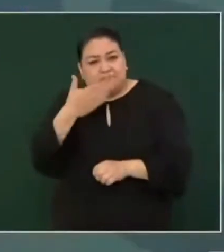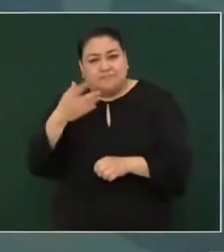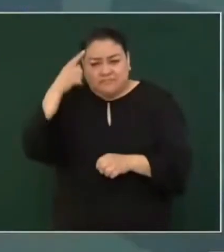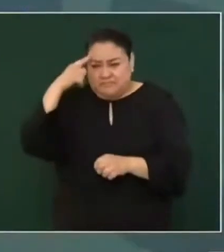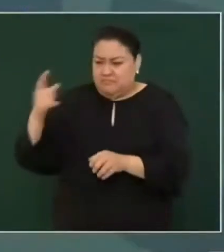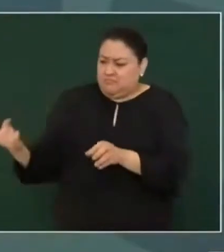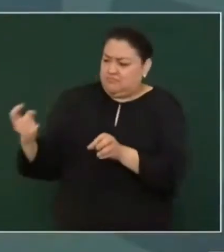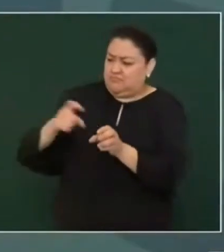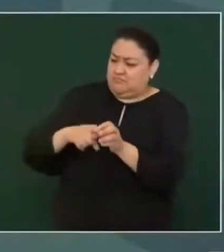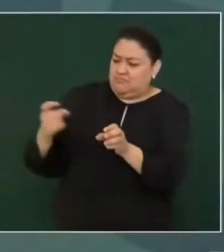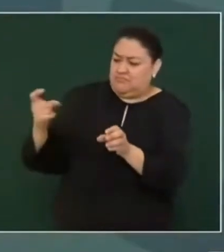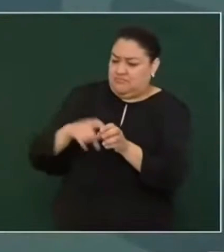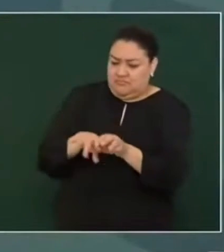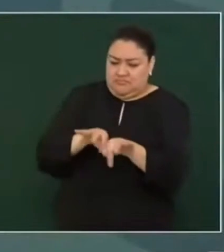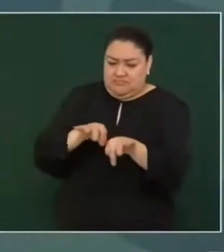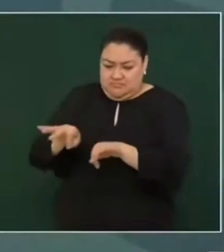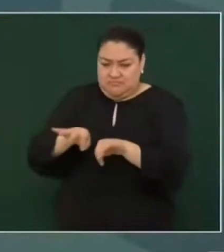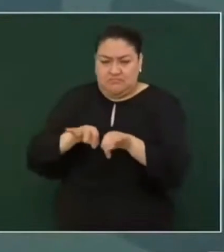trabajo